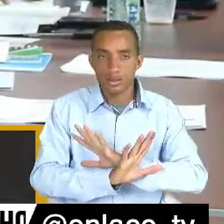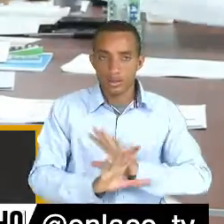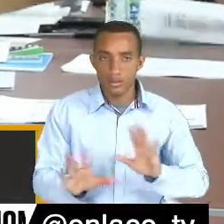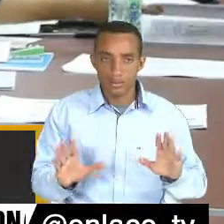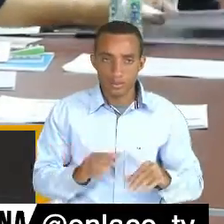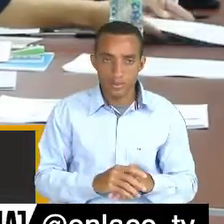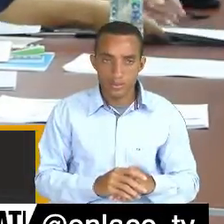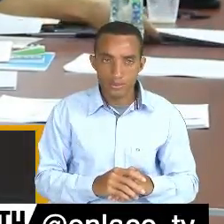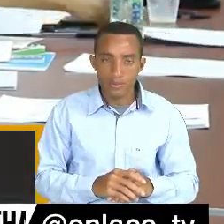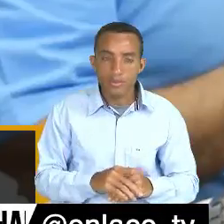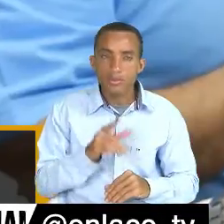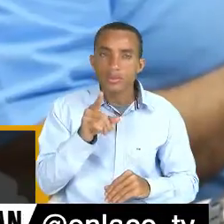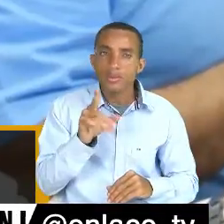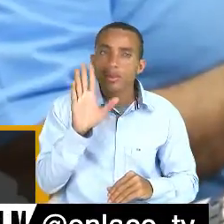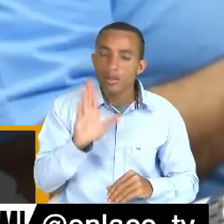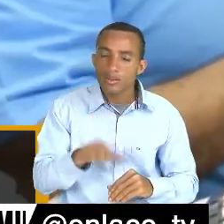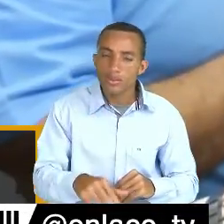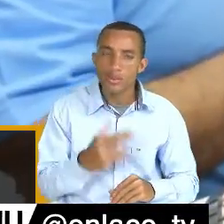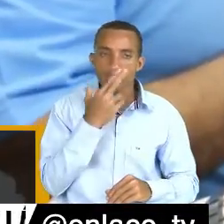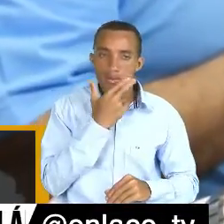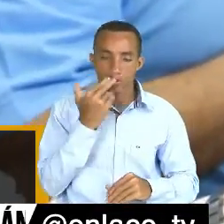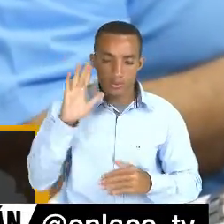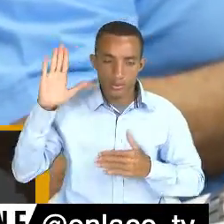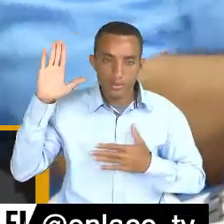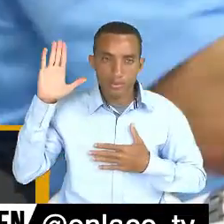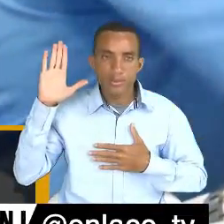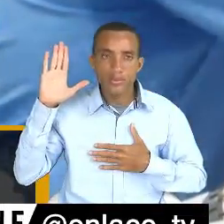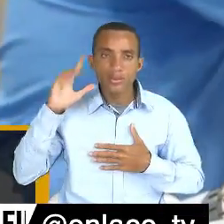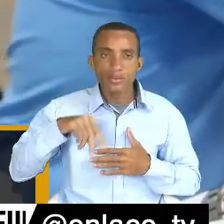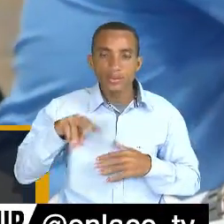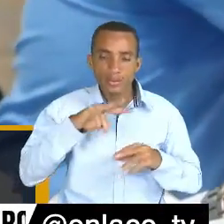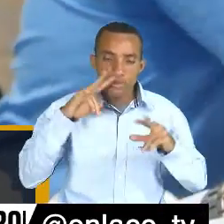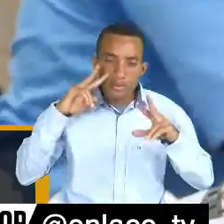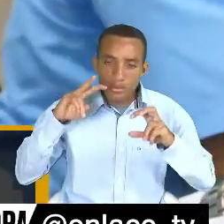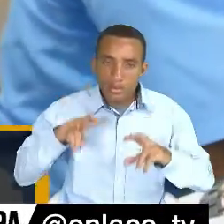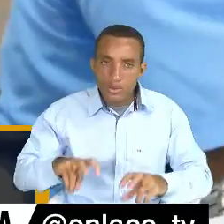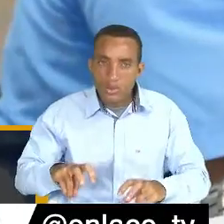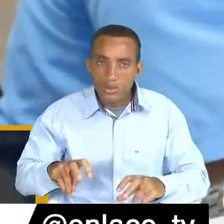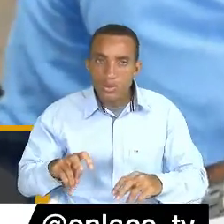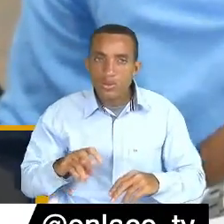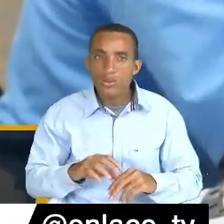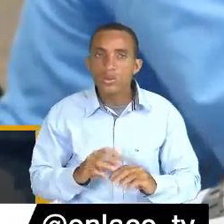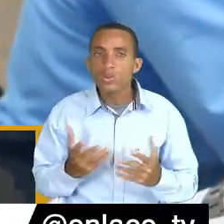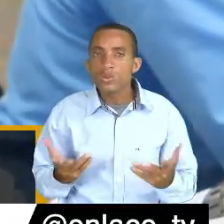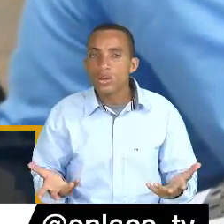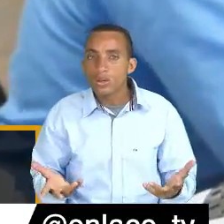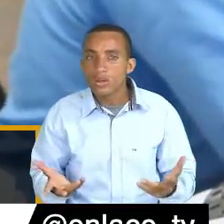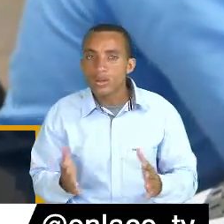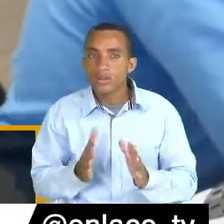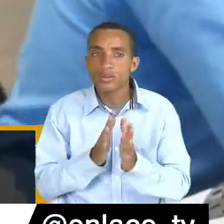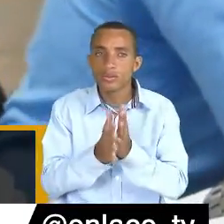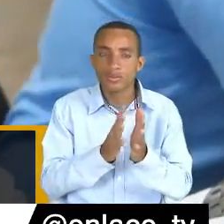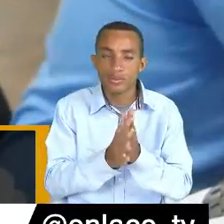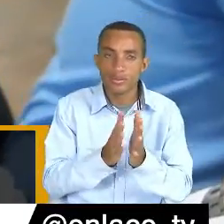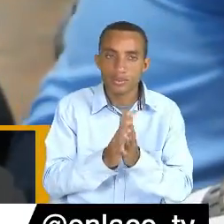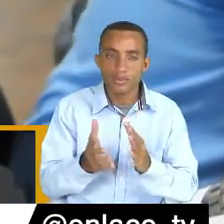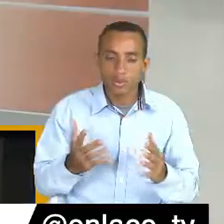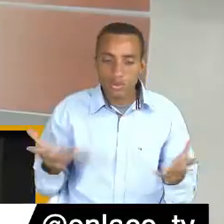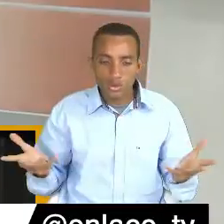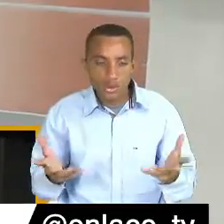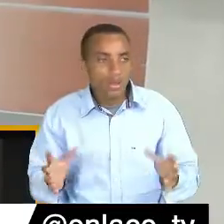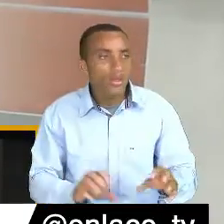él también se comprometió a hacer los estudios para ver cuánto es el costo de llevar estos residuos sólidos